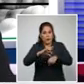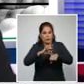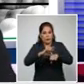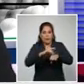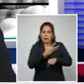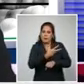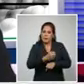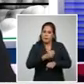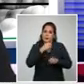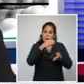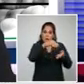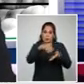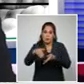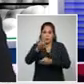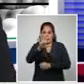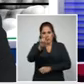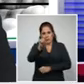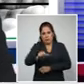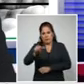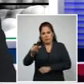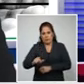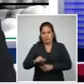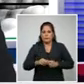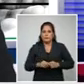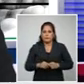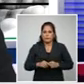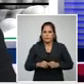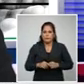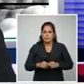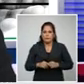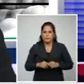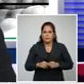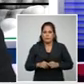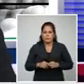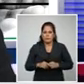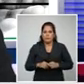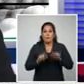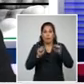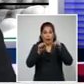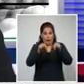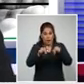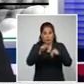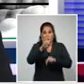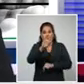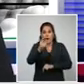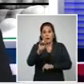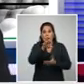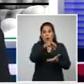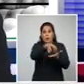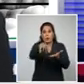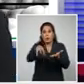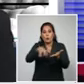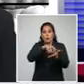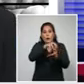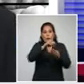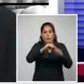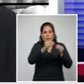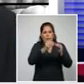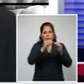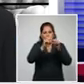fallecimiento de 5 personas en nuestro país y existen 40 eventos activos hoy en Cuba. Y en